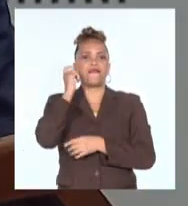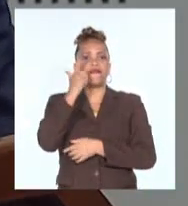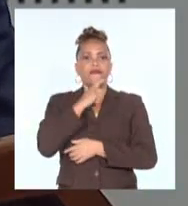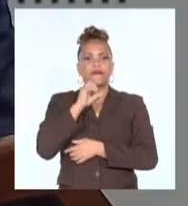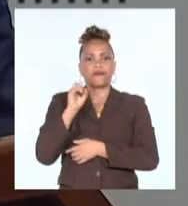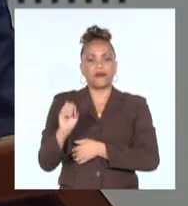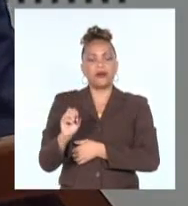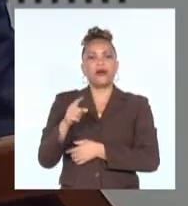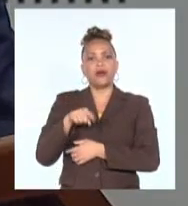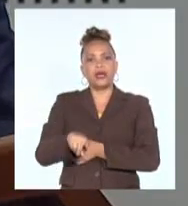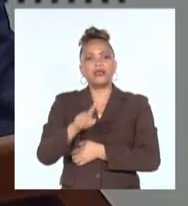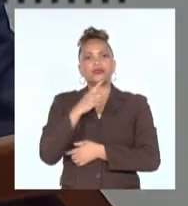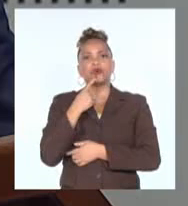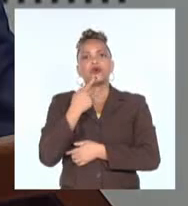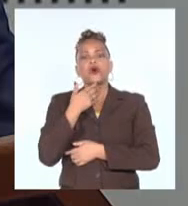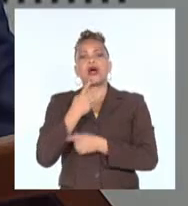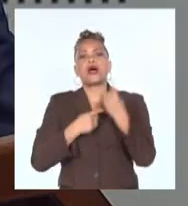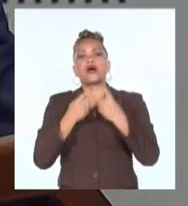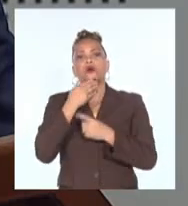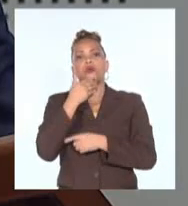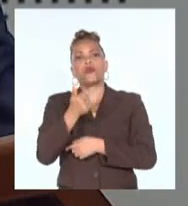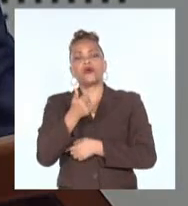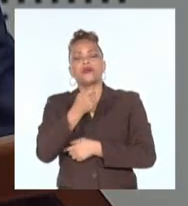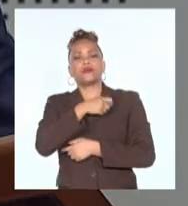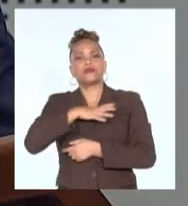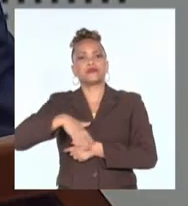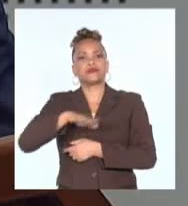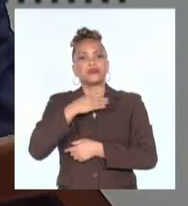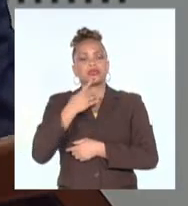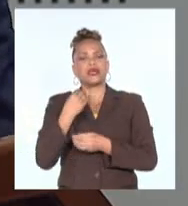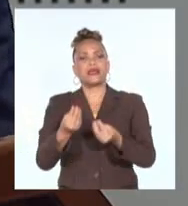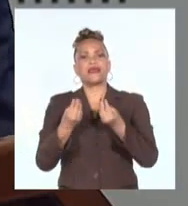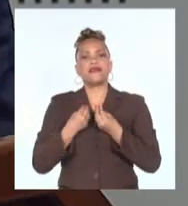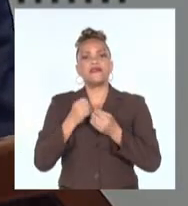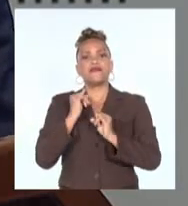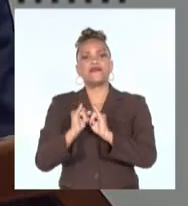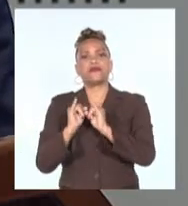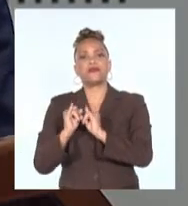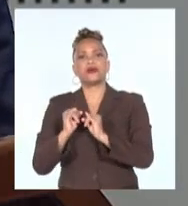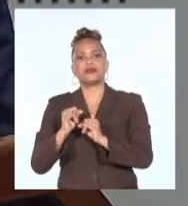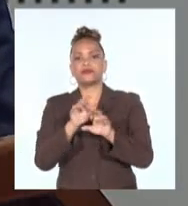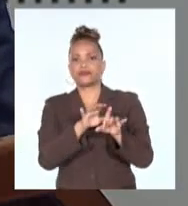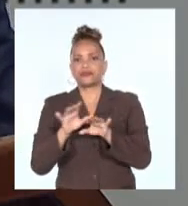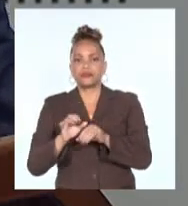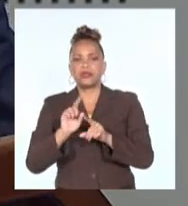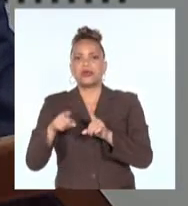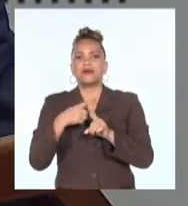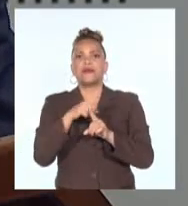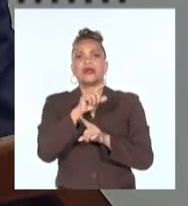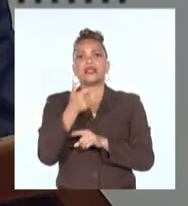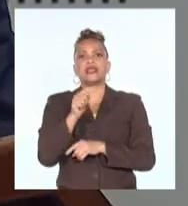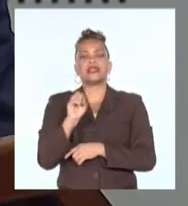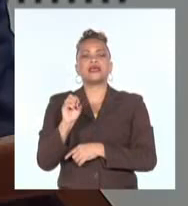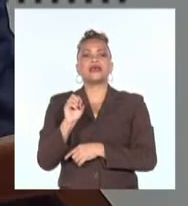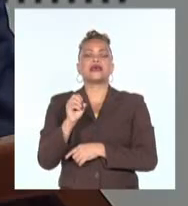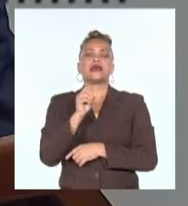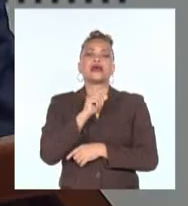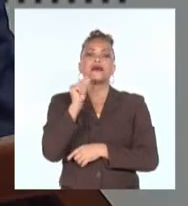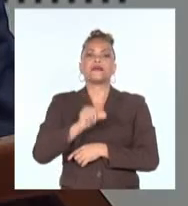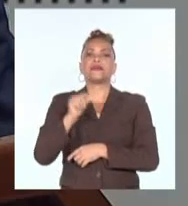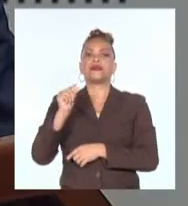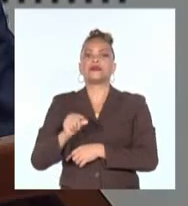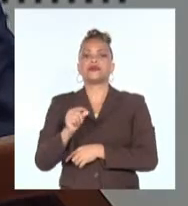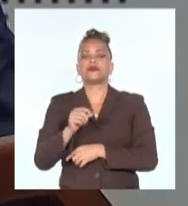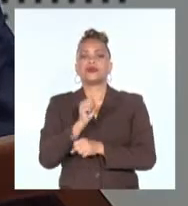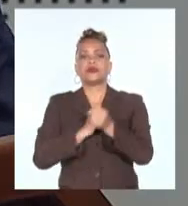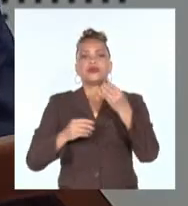Mano de la Mano es un bien público digital que proporciona informaciones avanzadas sobre casi una docena de ámbitos, entre ellos la seguridad